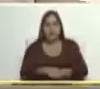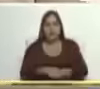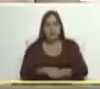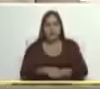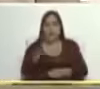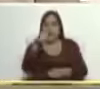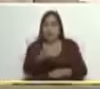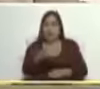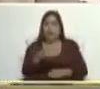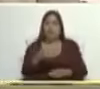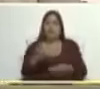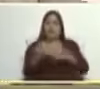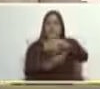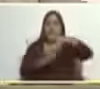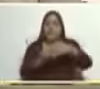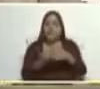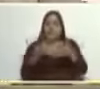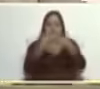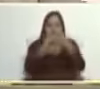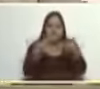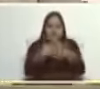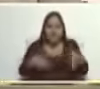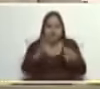Si su documento fundamental